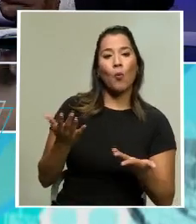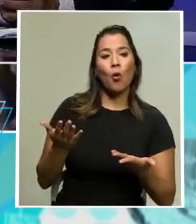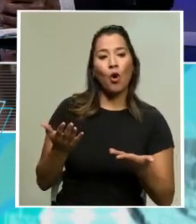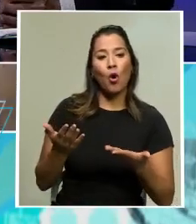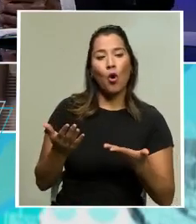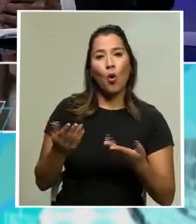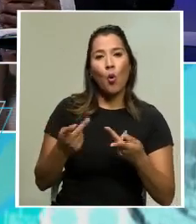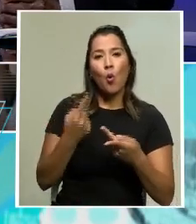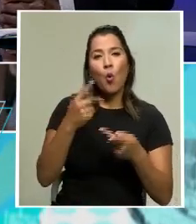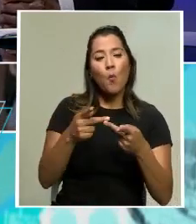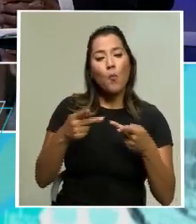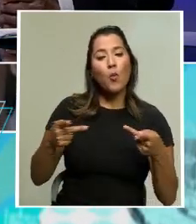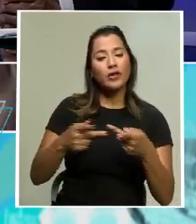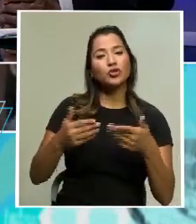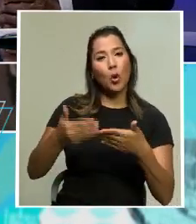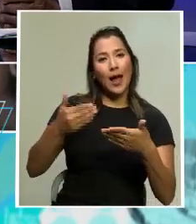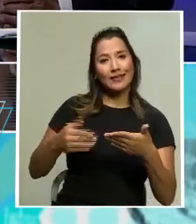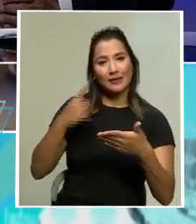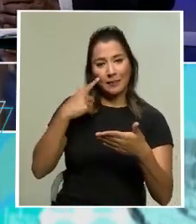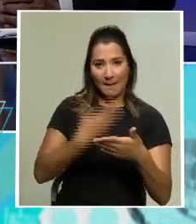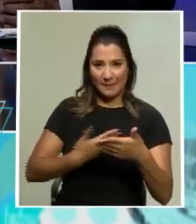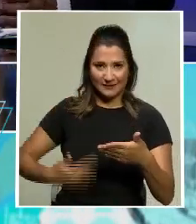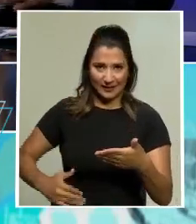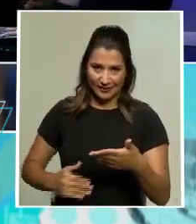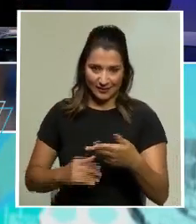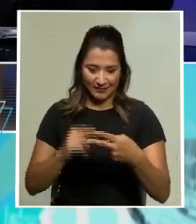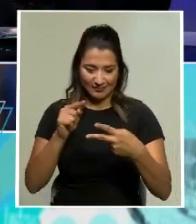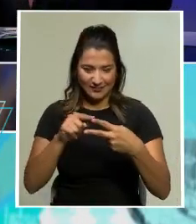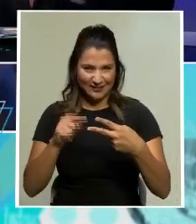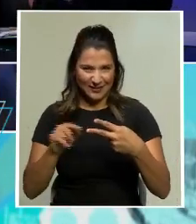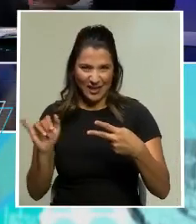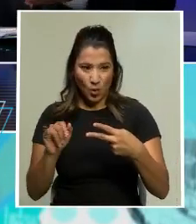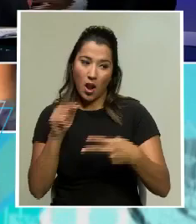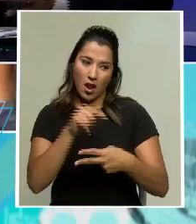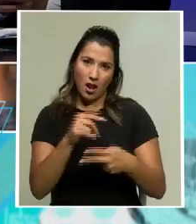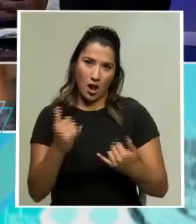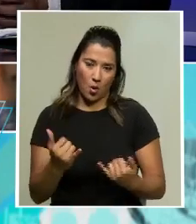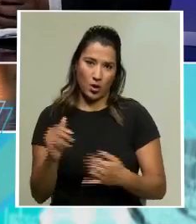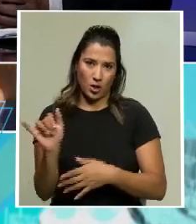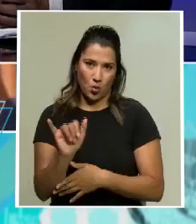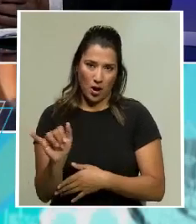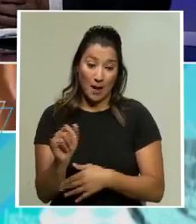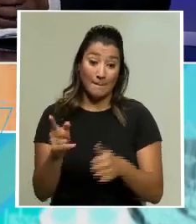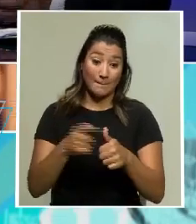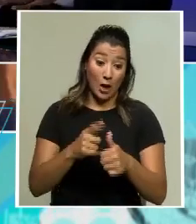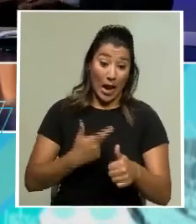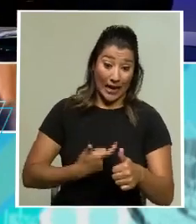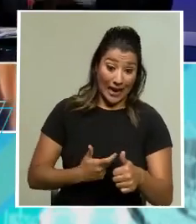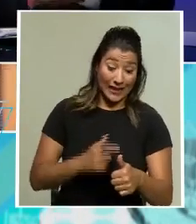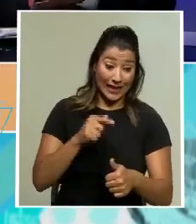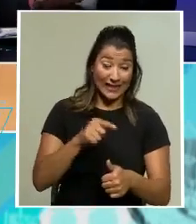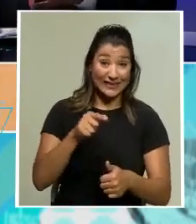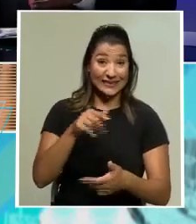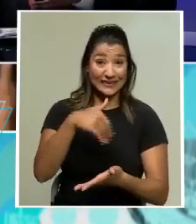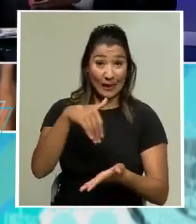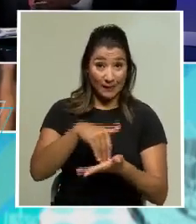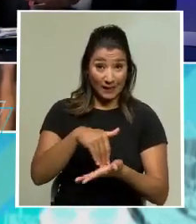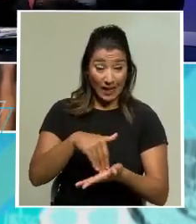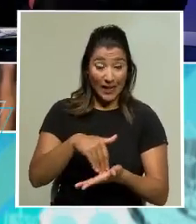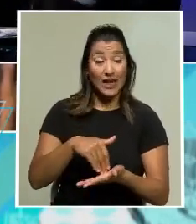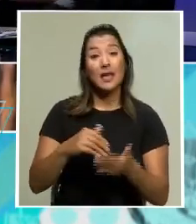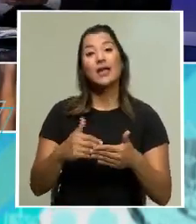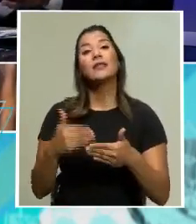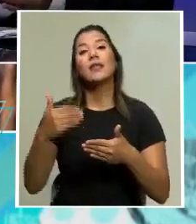Él se desempeñó ahí, pero luego entró en problemas por su